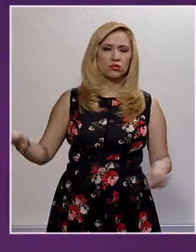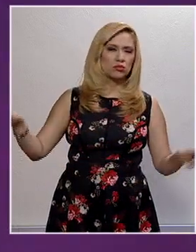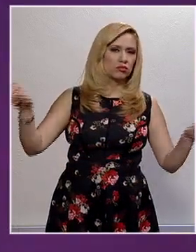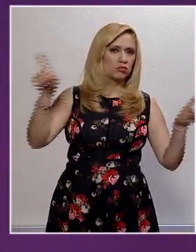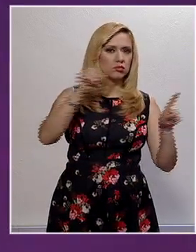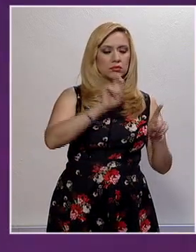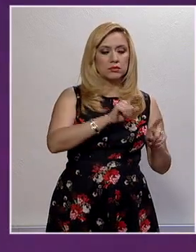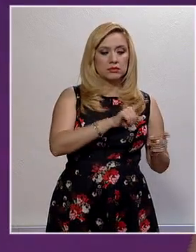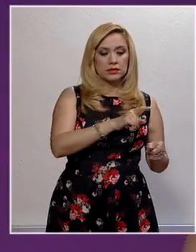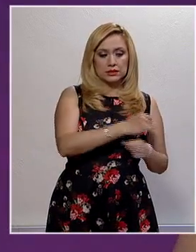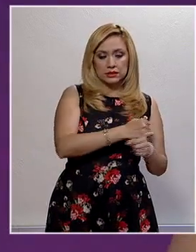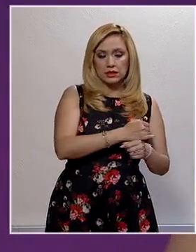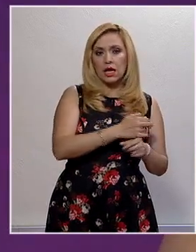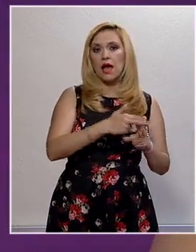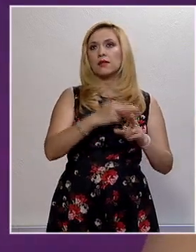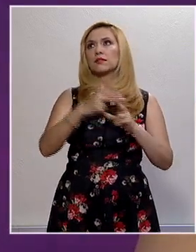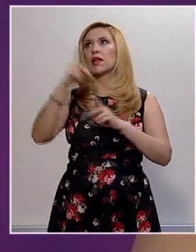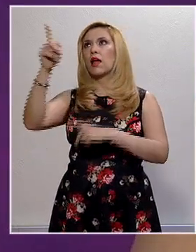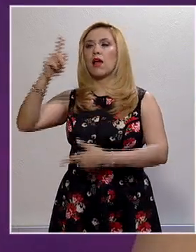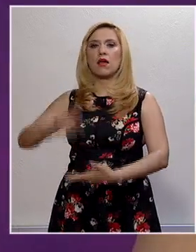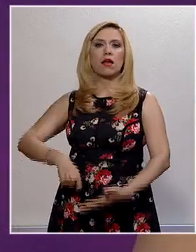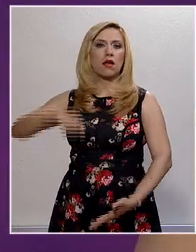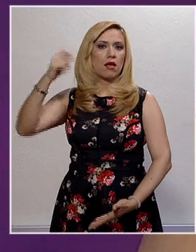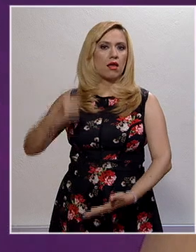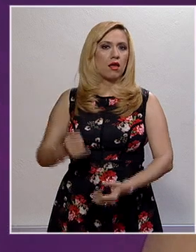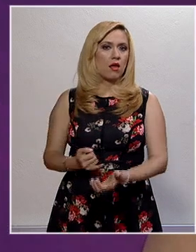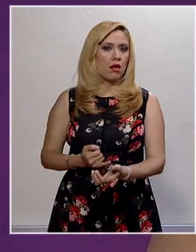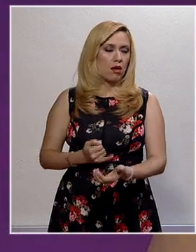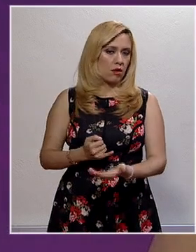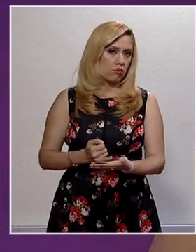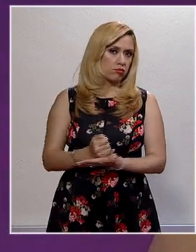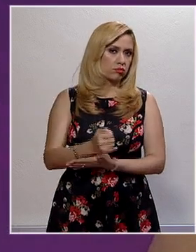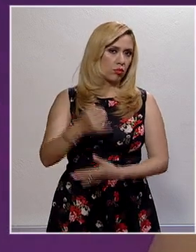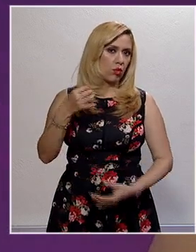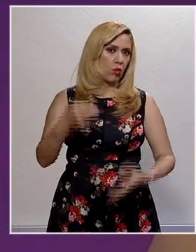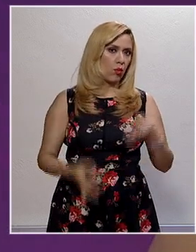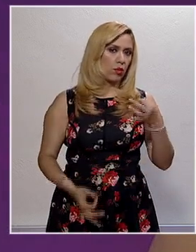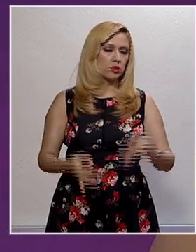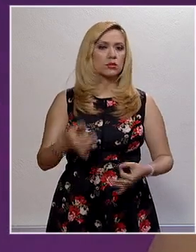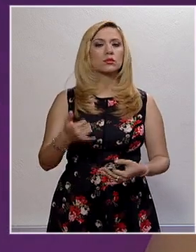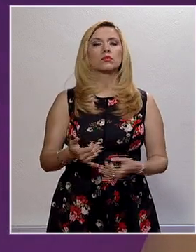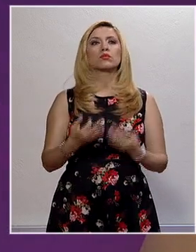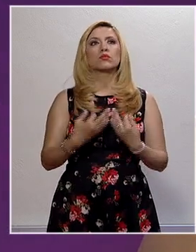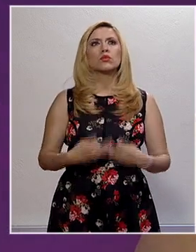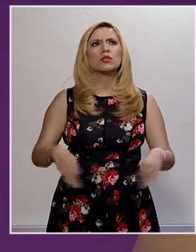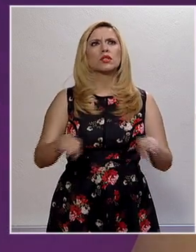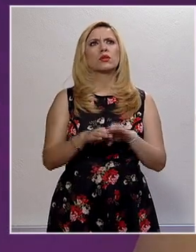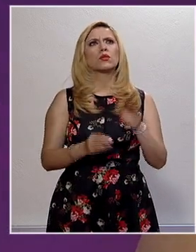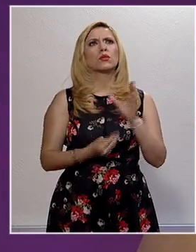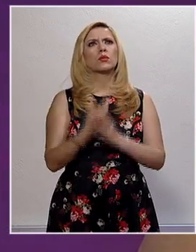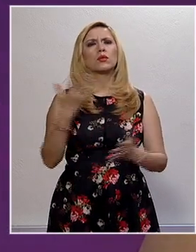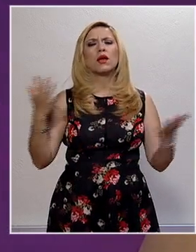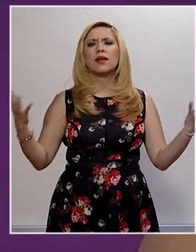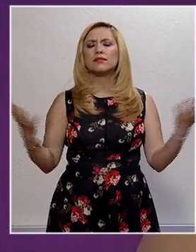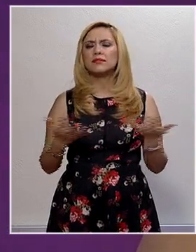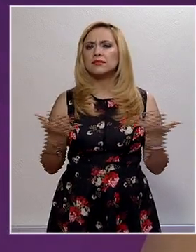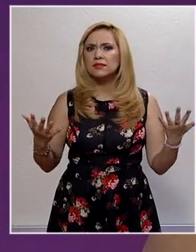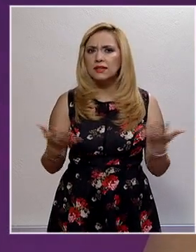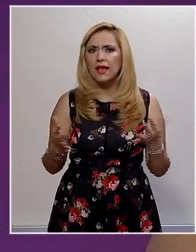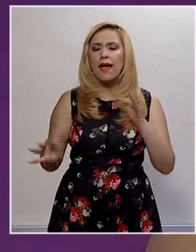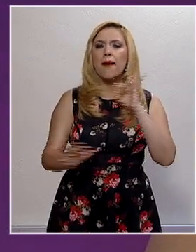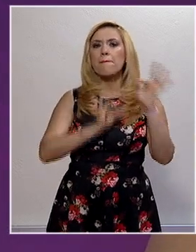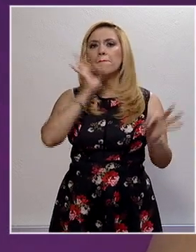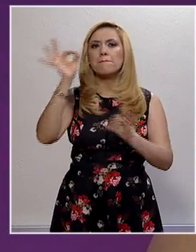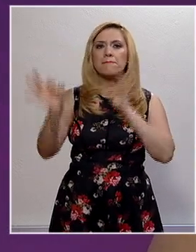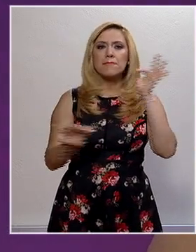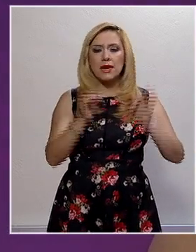los que investigan hasta los que juzgan. Y importante y muy innovadora, realizar una campaña